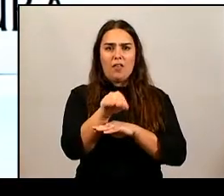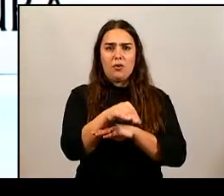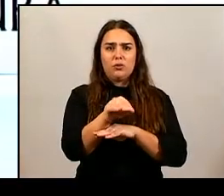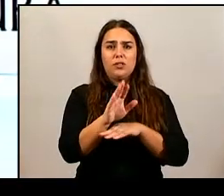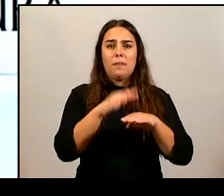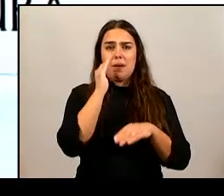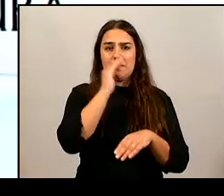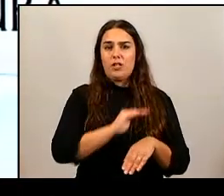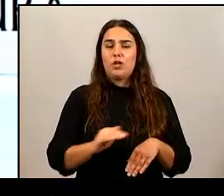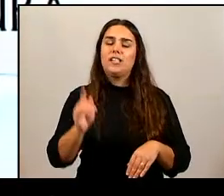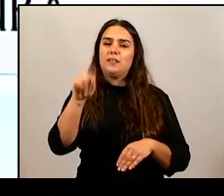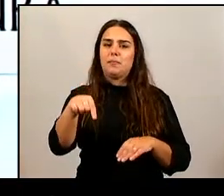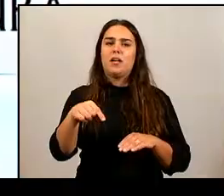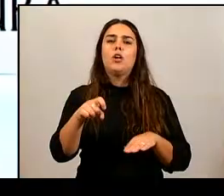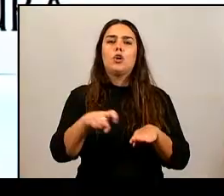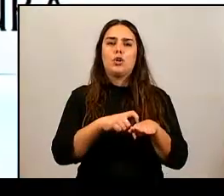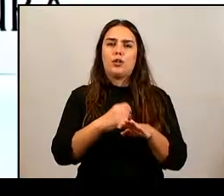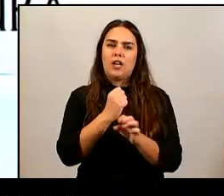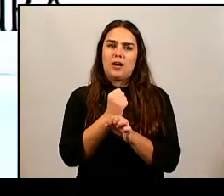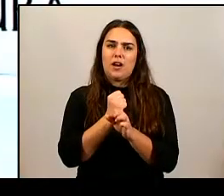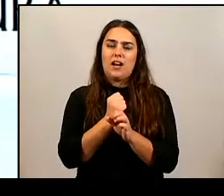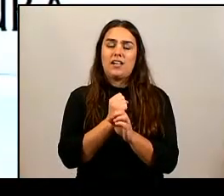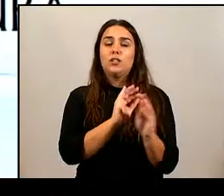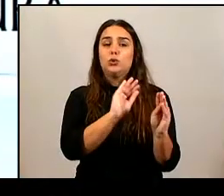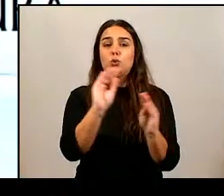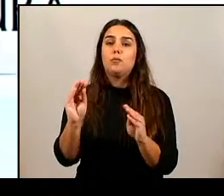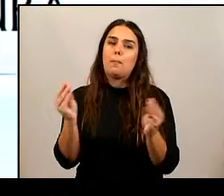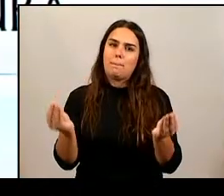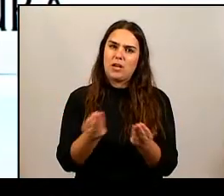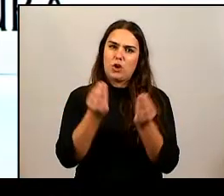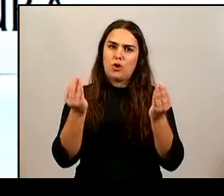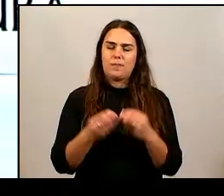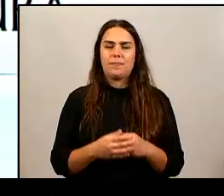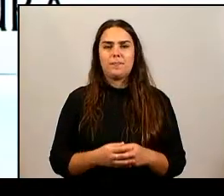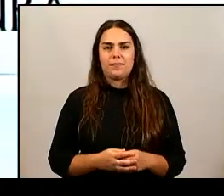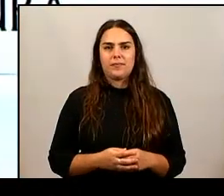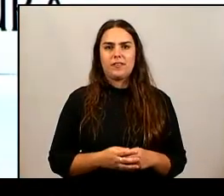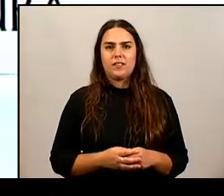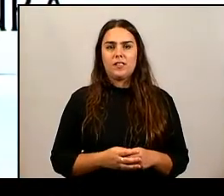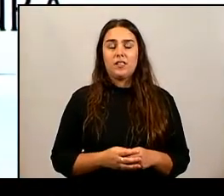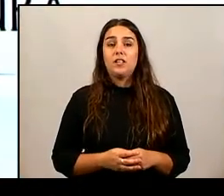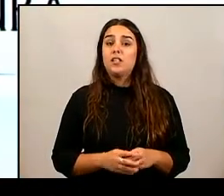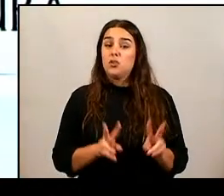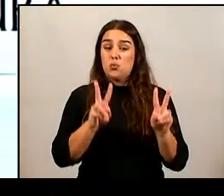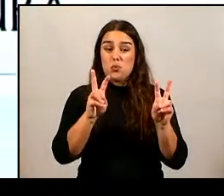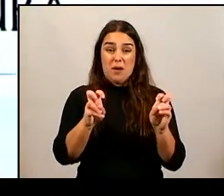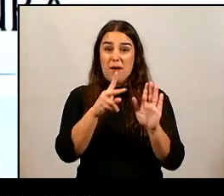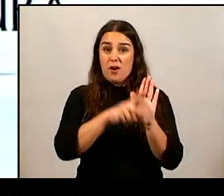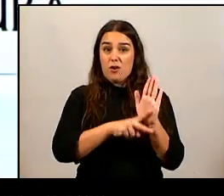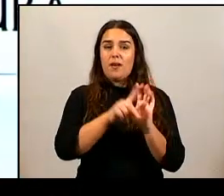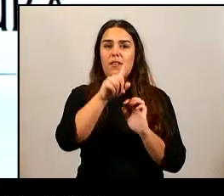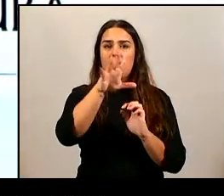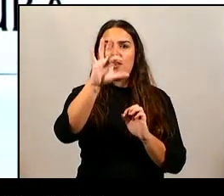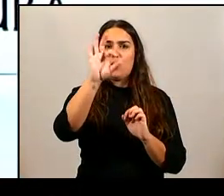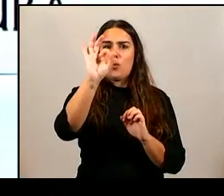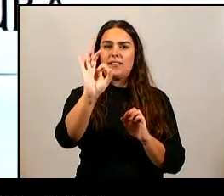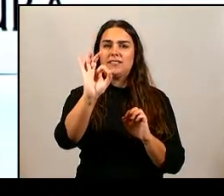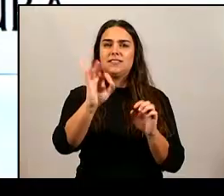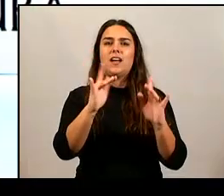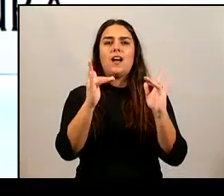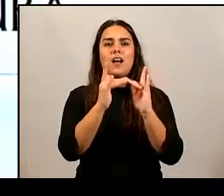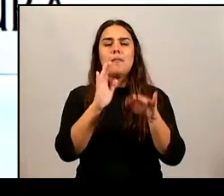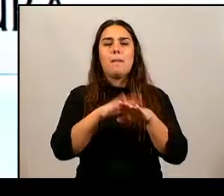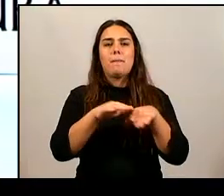y mejorar las condiciones laborales de sus trabajadores. El nuevo pliego incluye 150 camas para unidades de